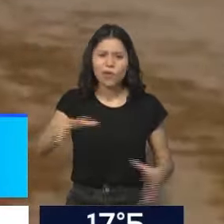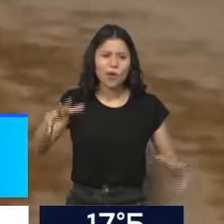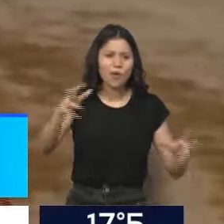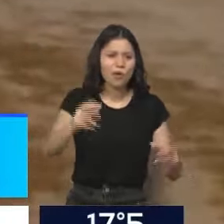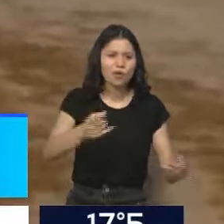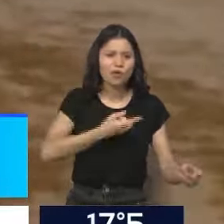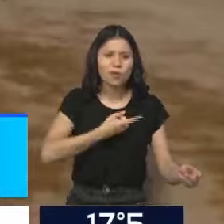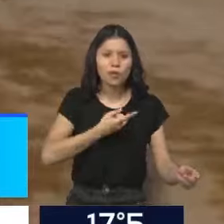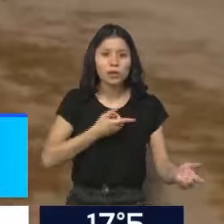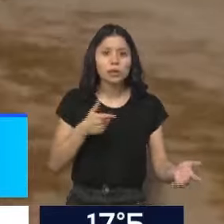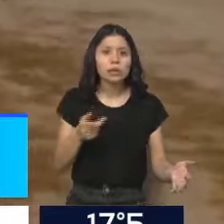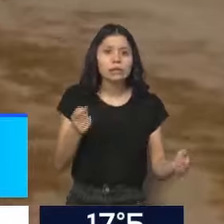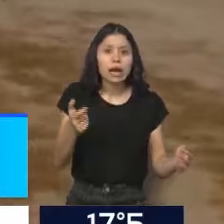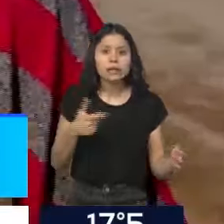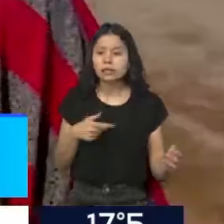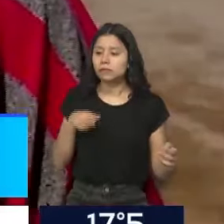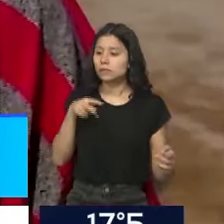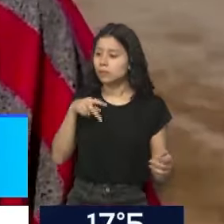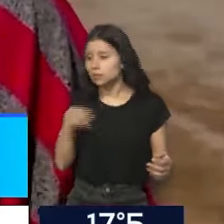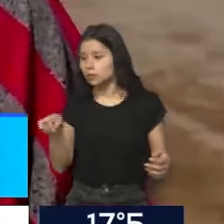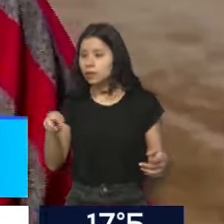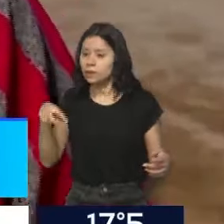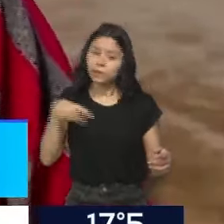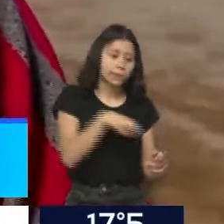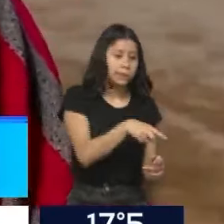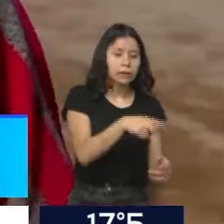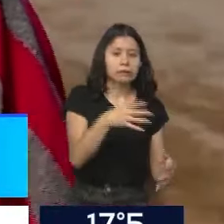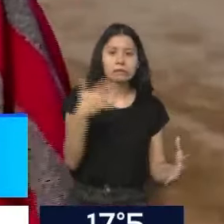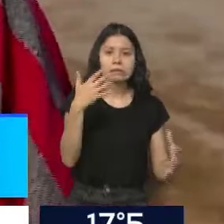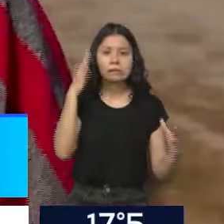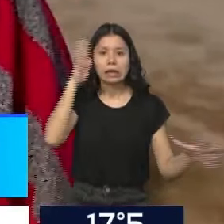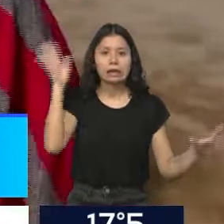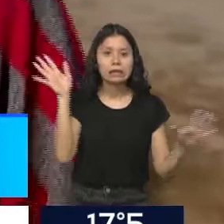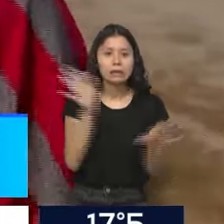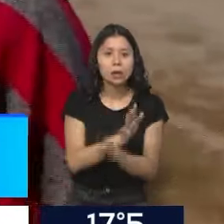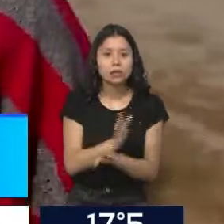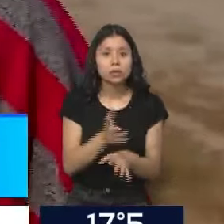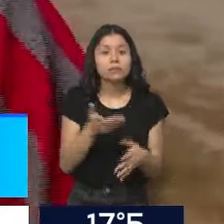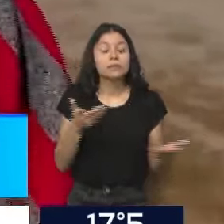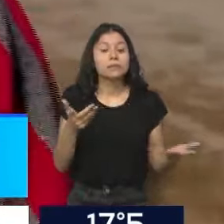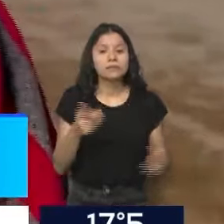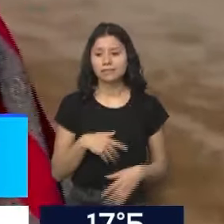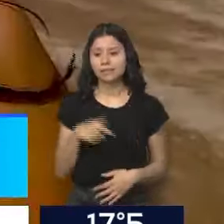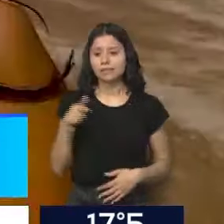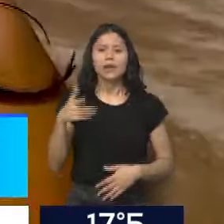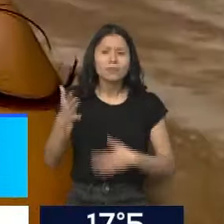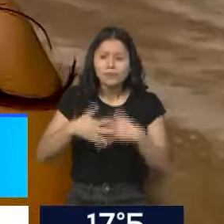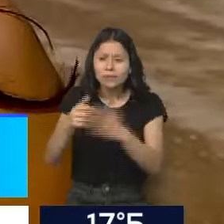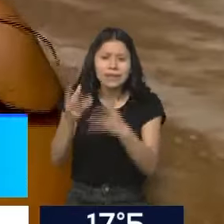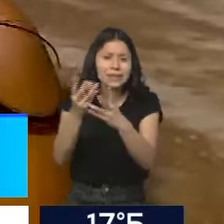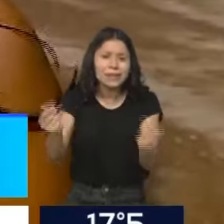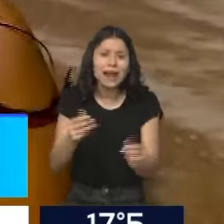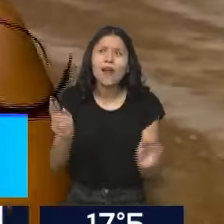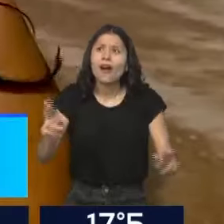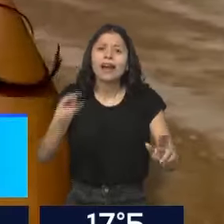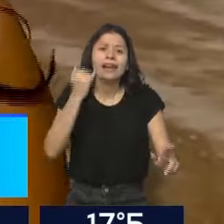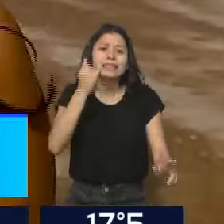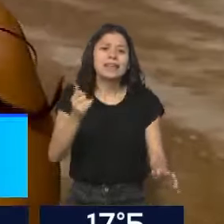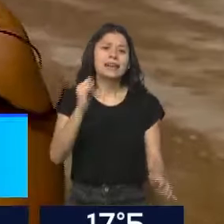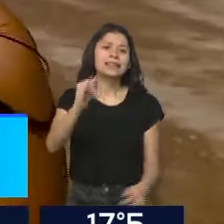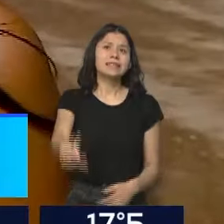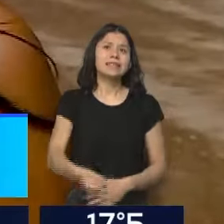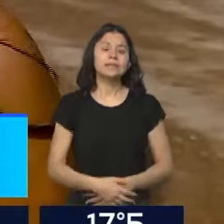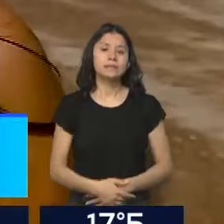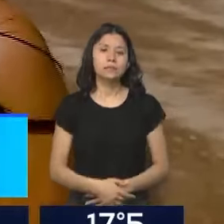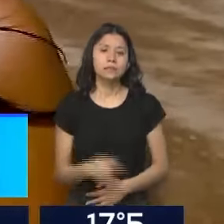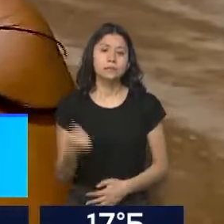otro lado y bueno, me pasó eso. Me gusta cómo está quedando, pero ya quiero que termine. Tenemos que estar con el miedo que si nos chocan o